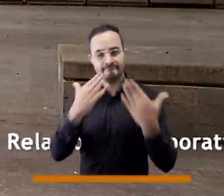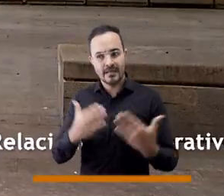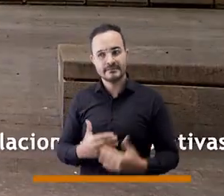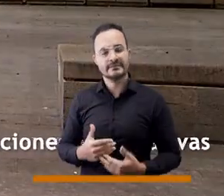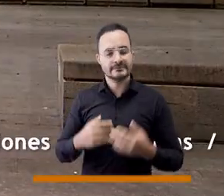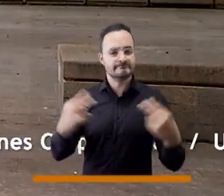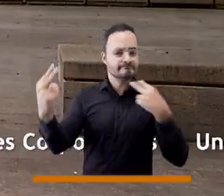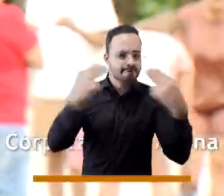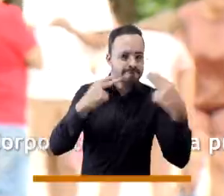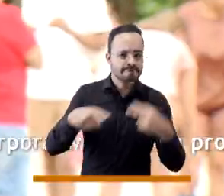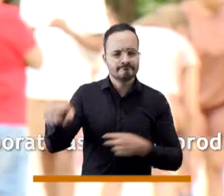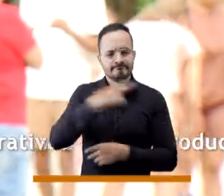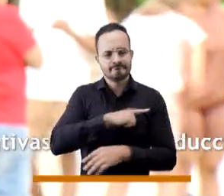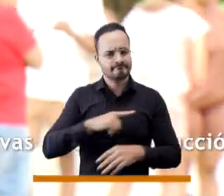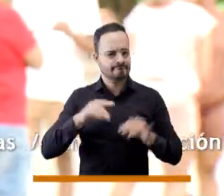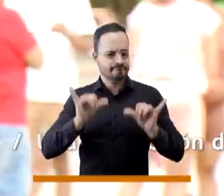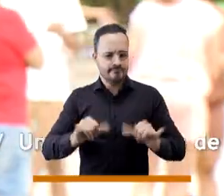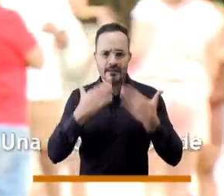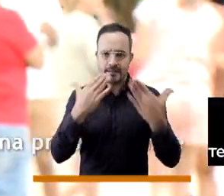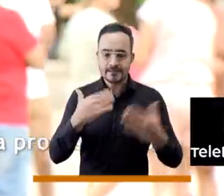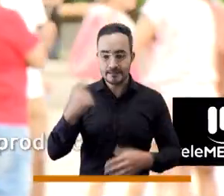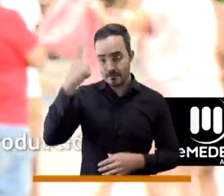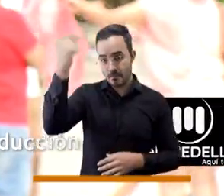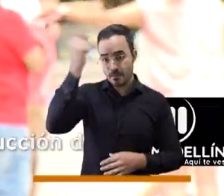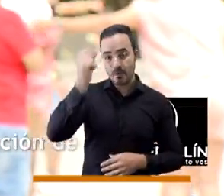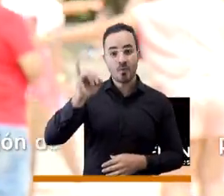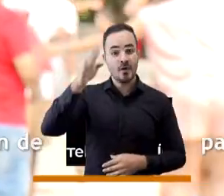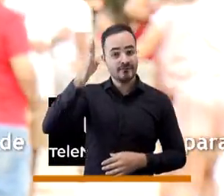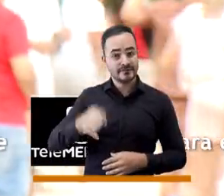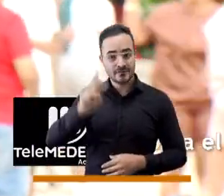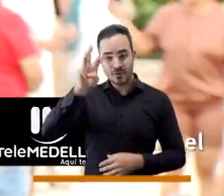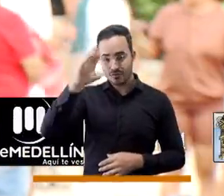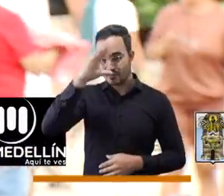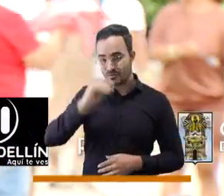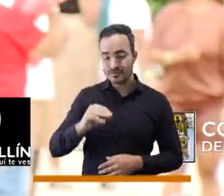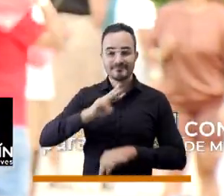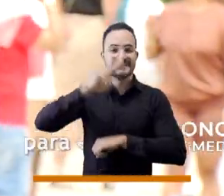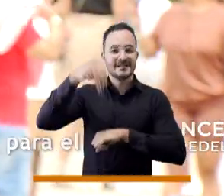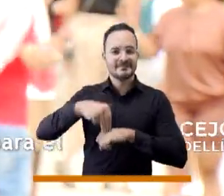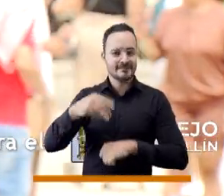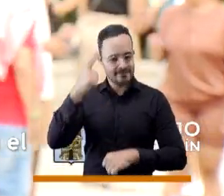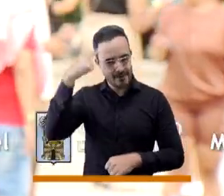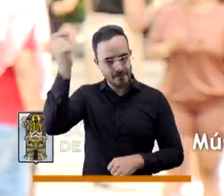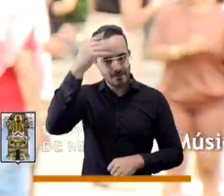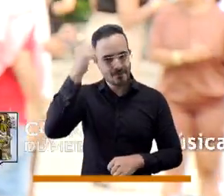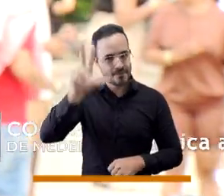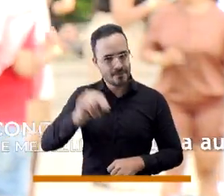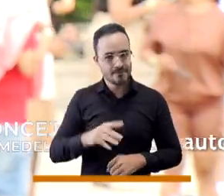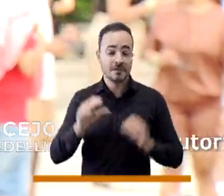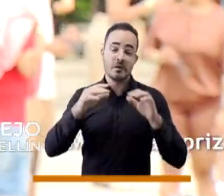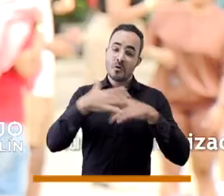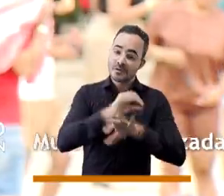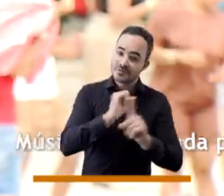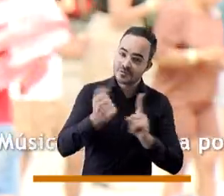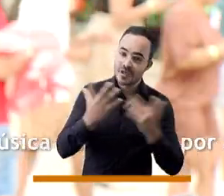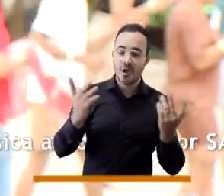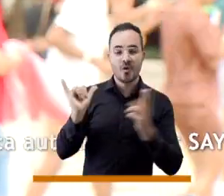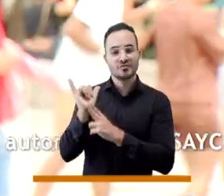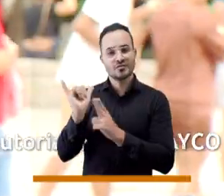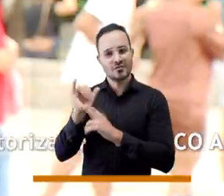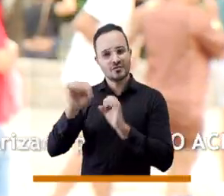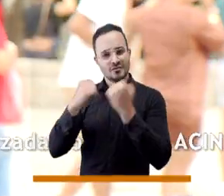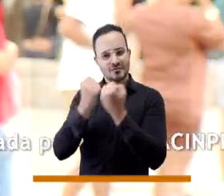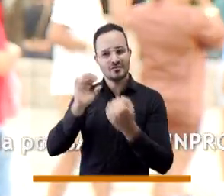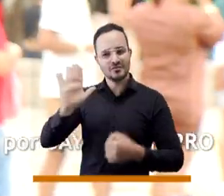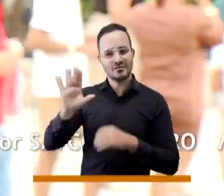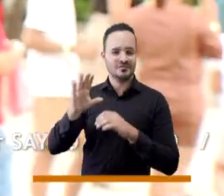ustedes, televidentes, por acompañarnos. Recuerden la cita todos los jueves a las 8 de la noche a través de Telemedellín, nuestras redes sociales y el